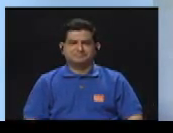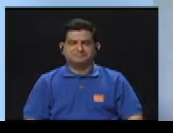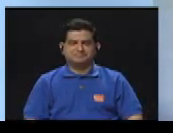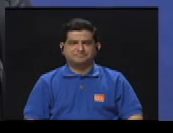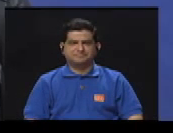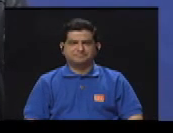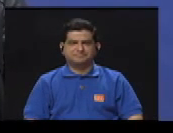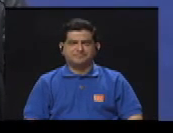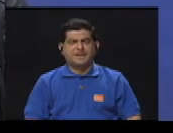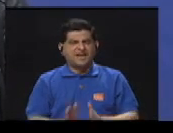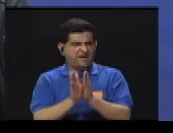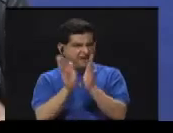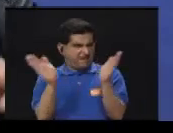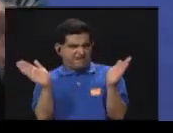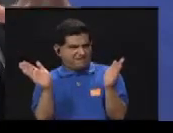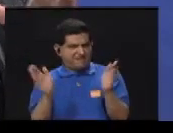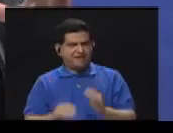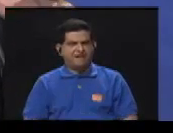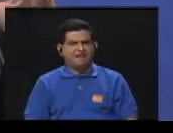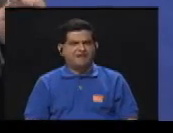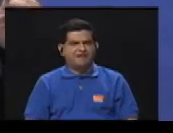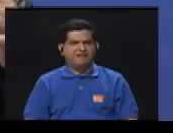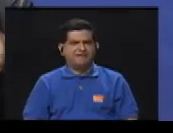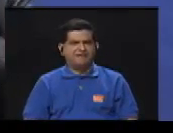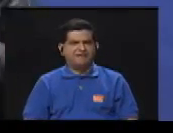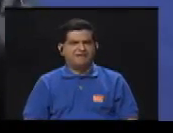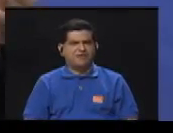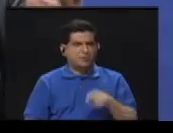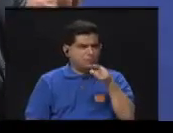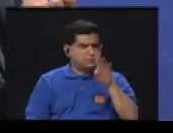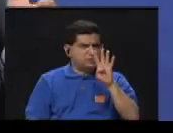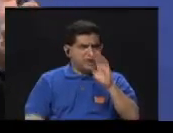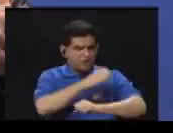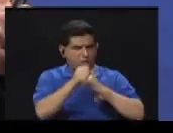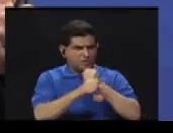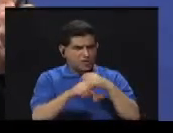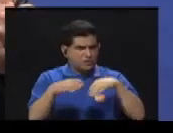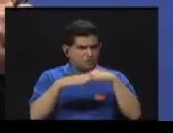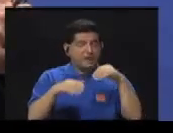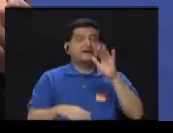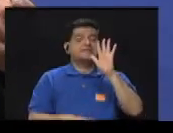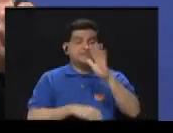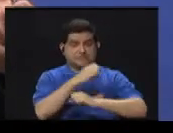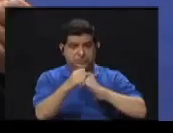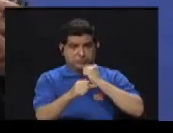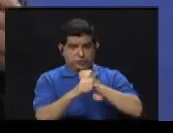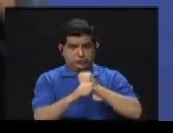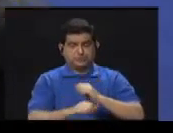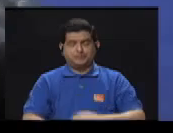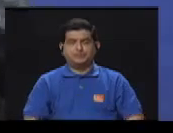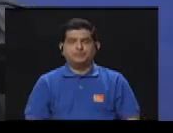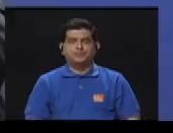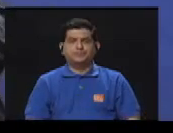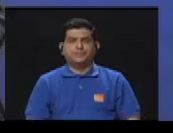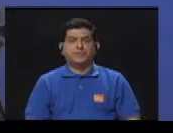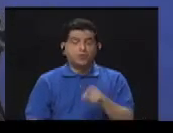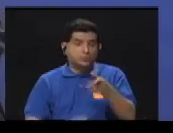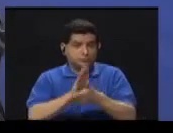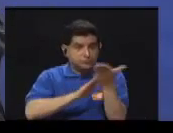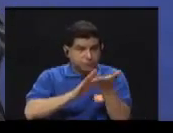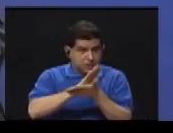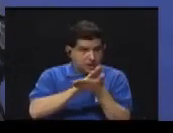Y la en general, ¿estuviste qué? 4 años fuera, cinco. ¿No? 5 años fuera.